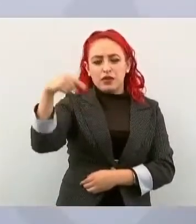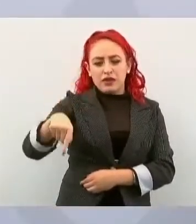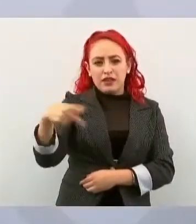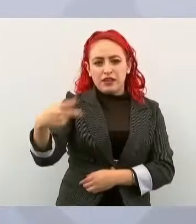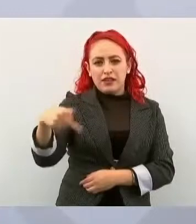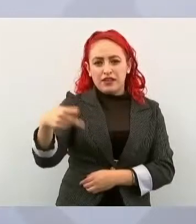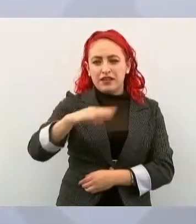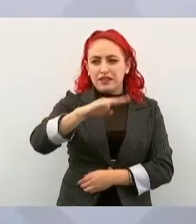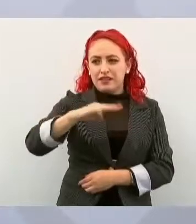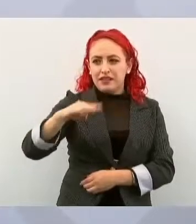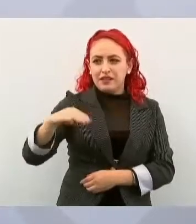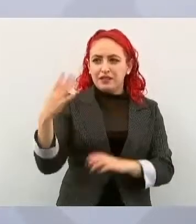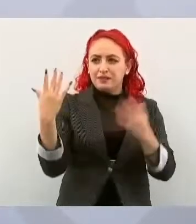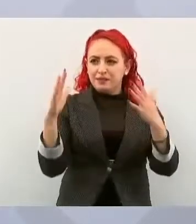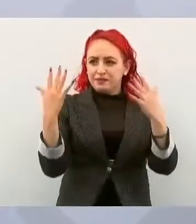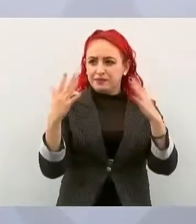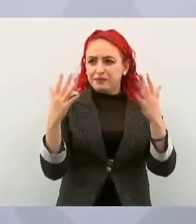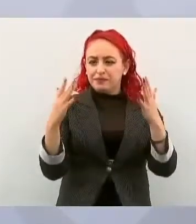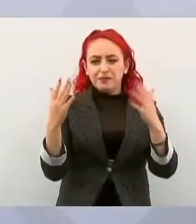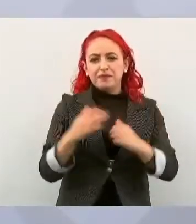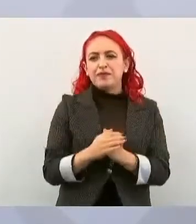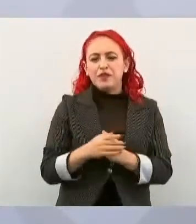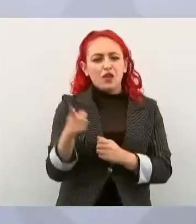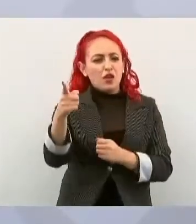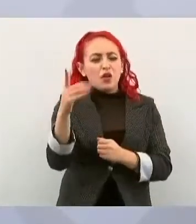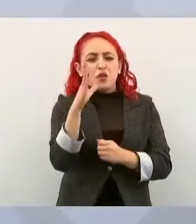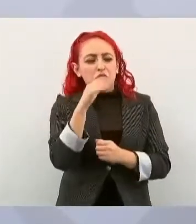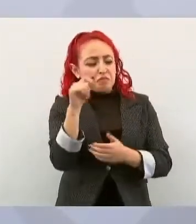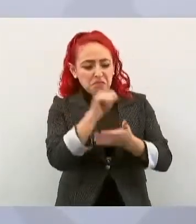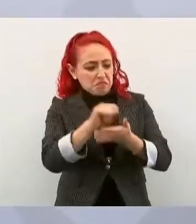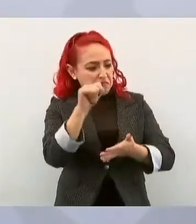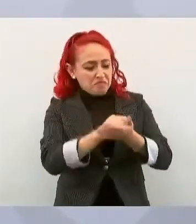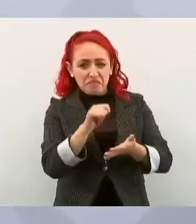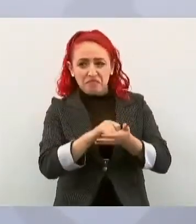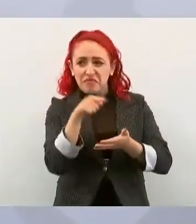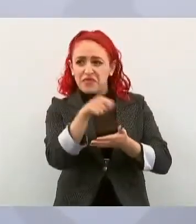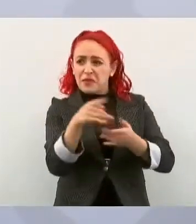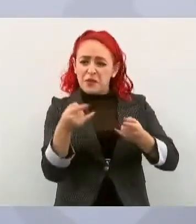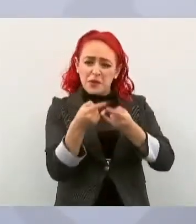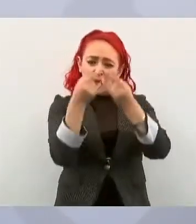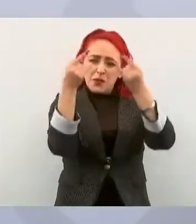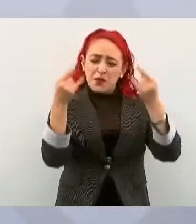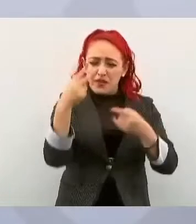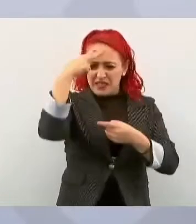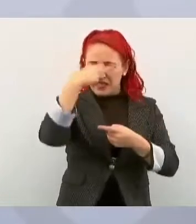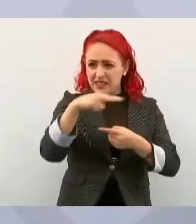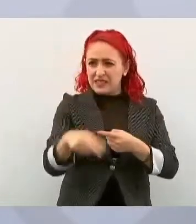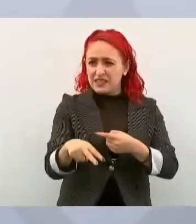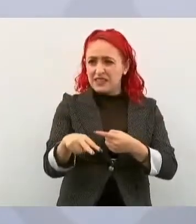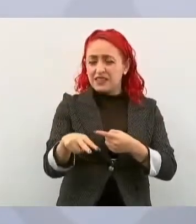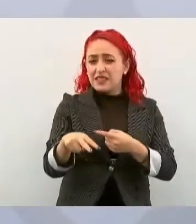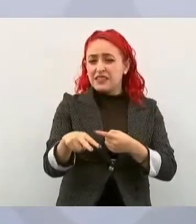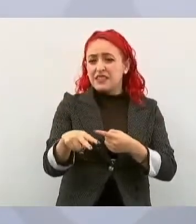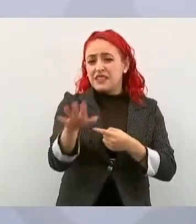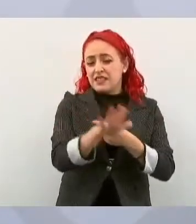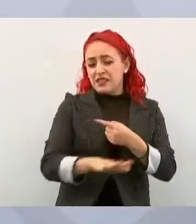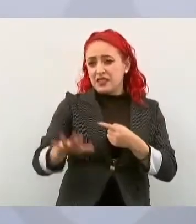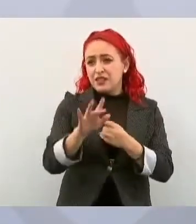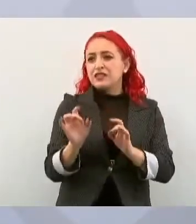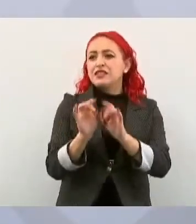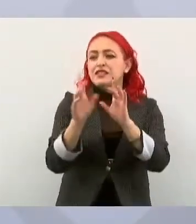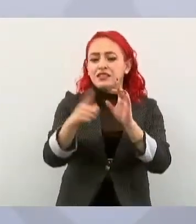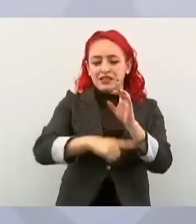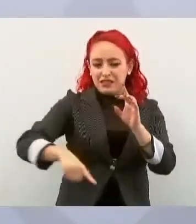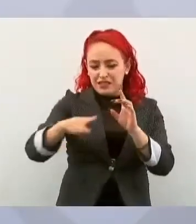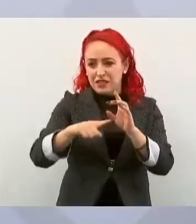michoacano. No se podría escribir la historia de México sin el